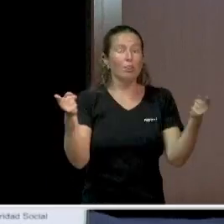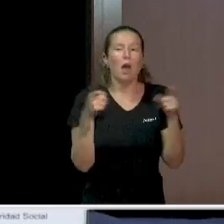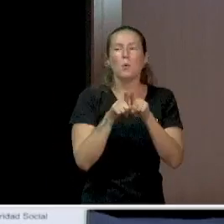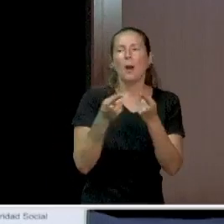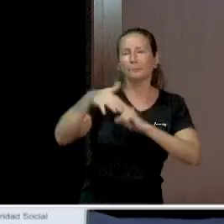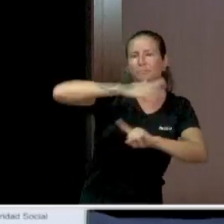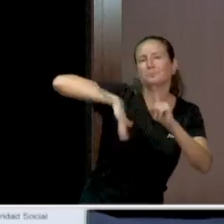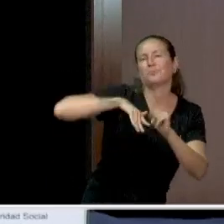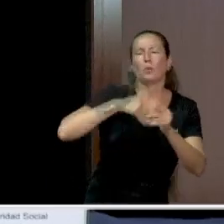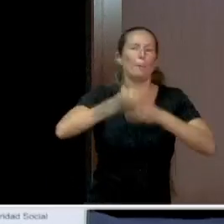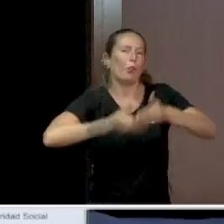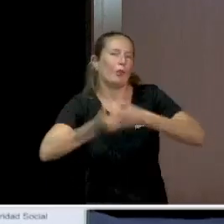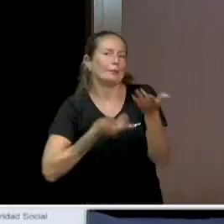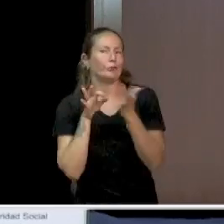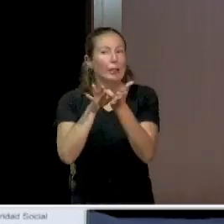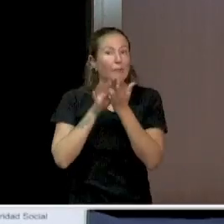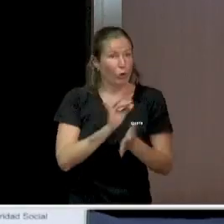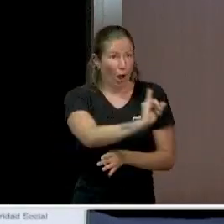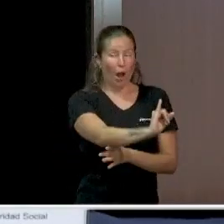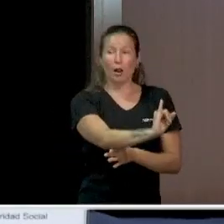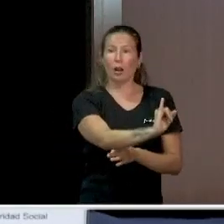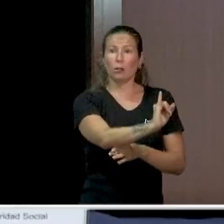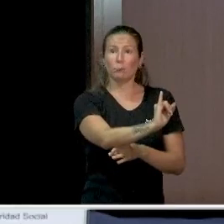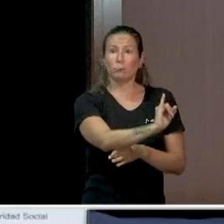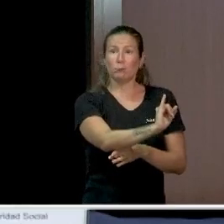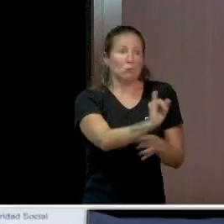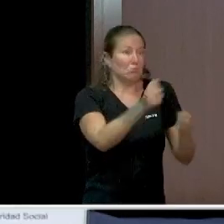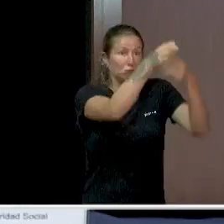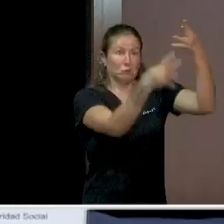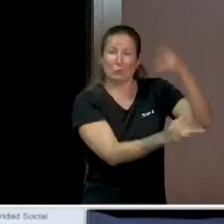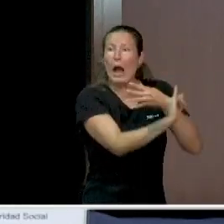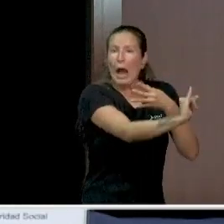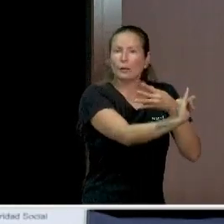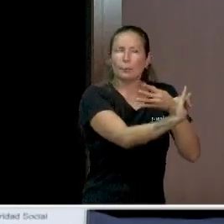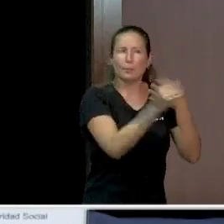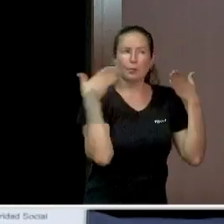entornos, procesos, servicios que están, en general,